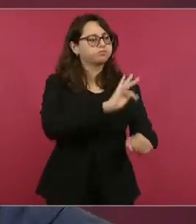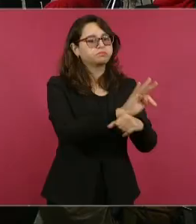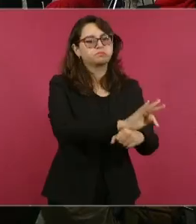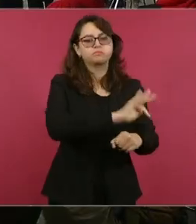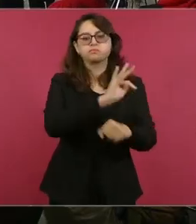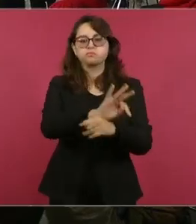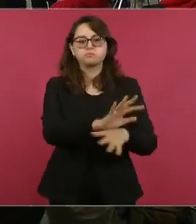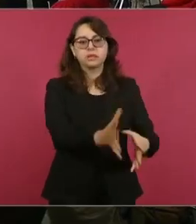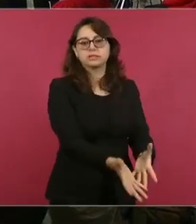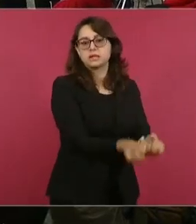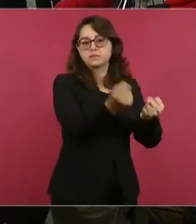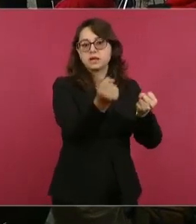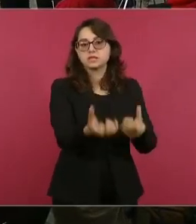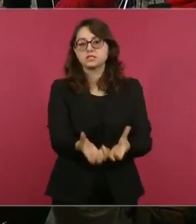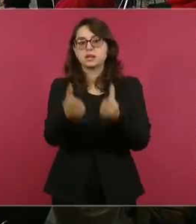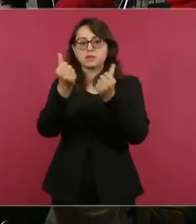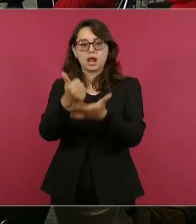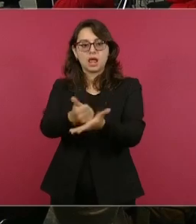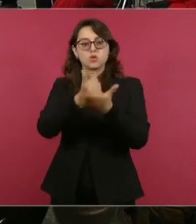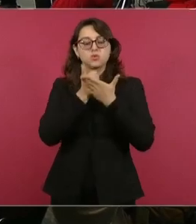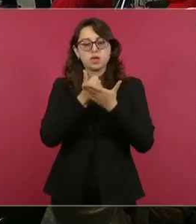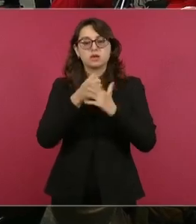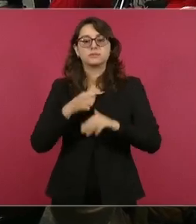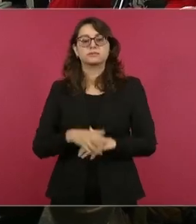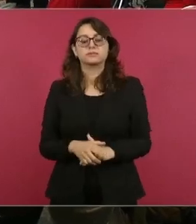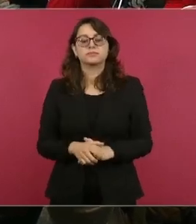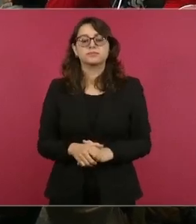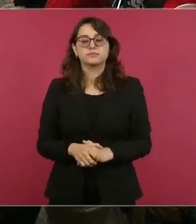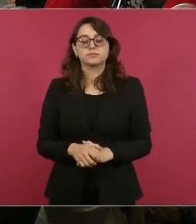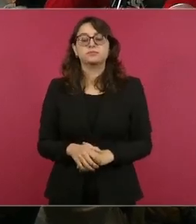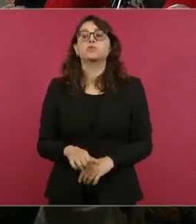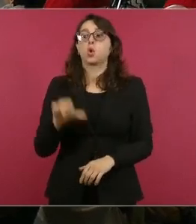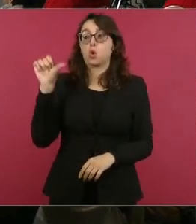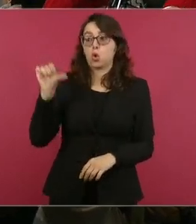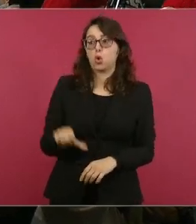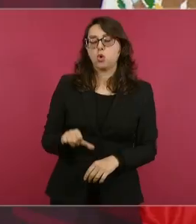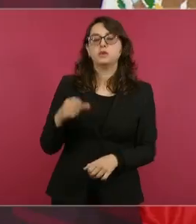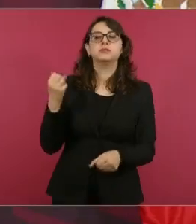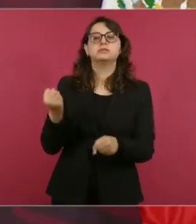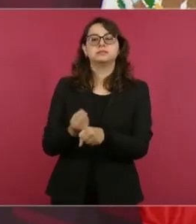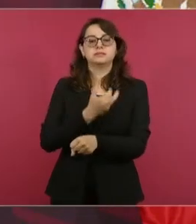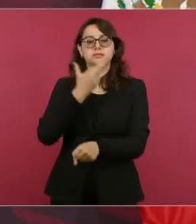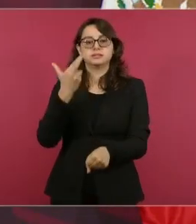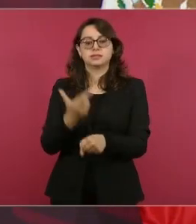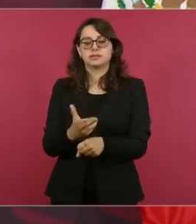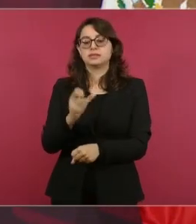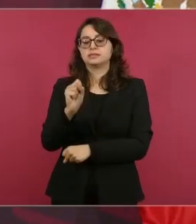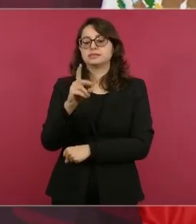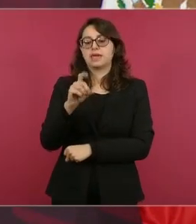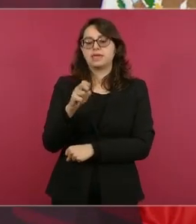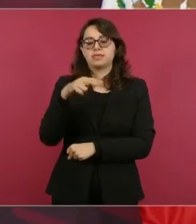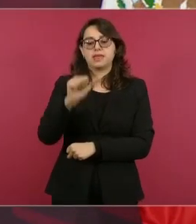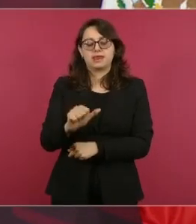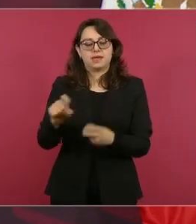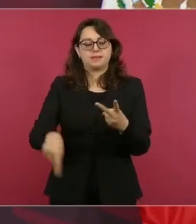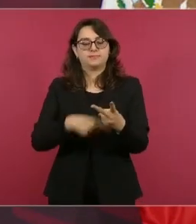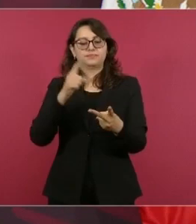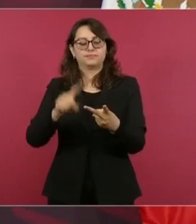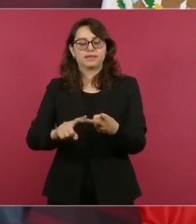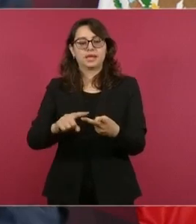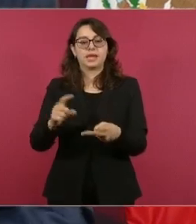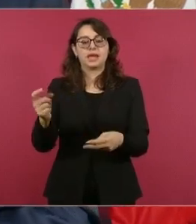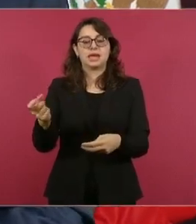ya están preparando, hoy me informó el general secretario y lo mismo